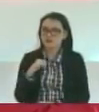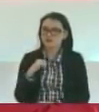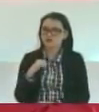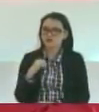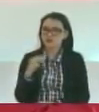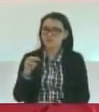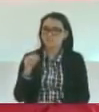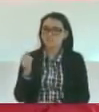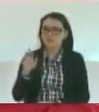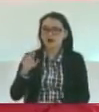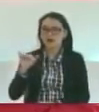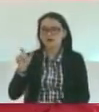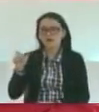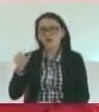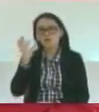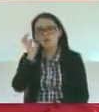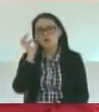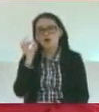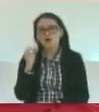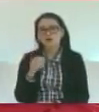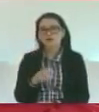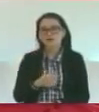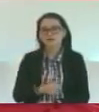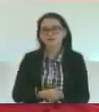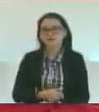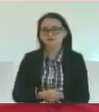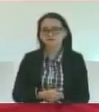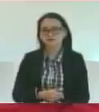María de Los Ángeles Leña, de Globovisión.